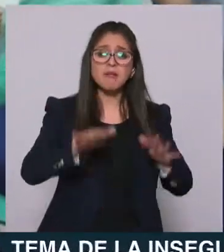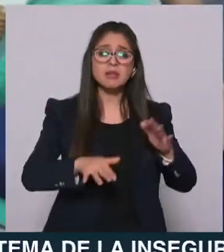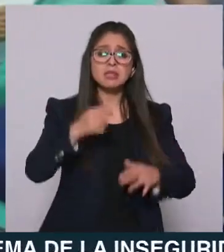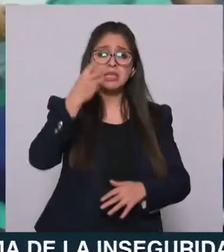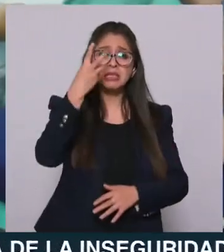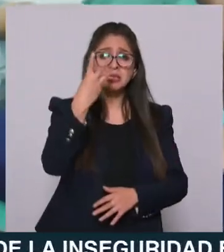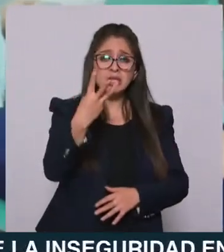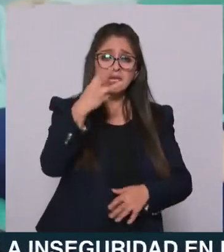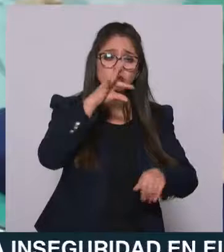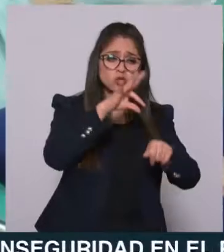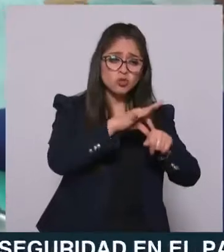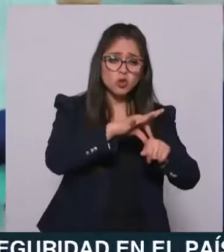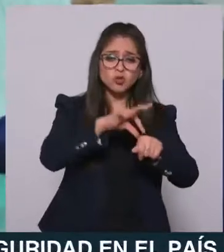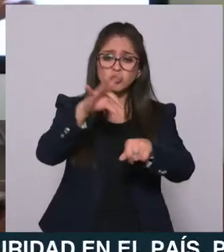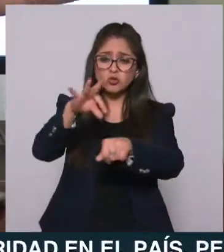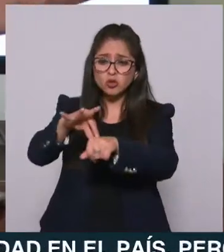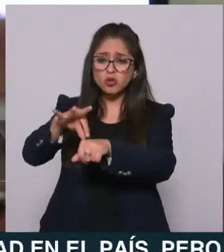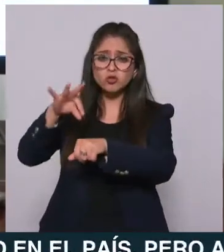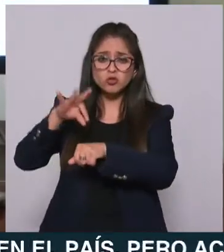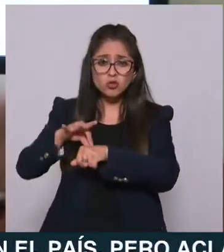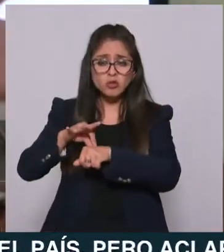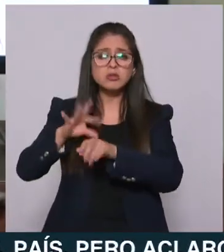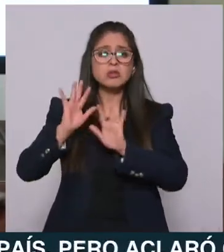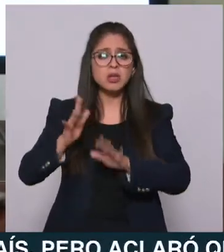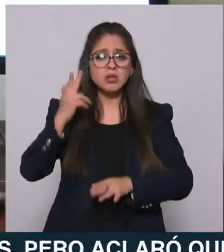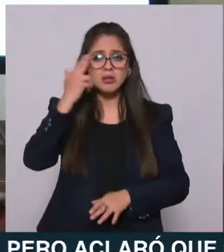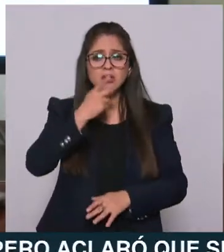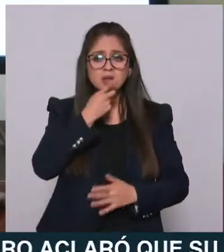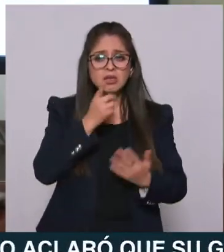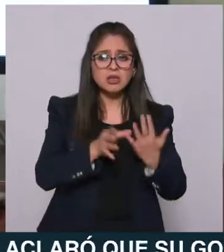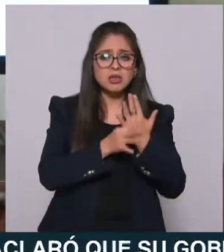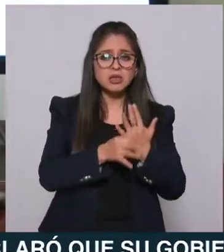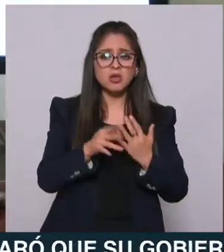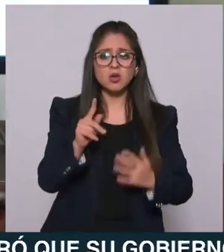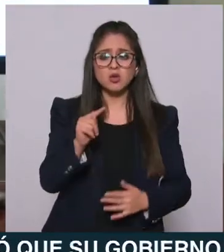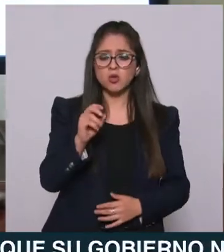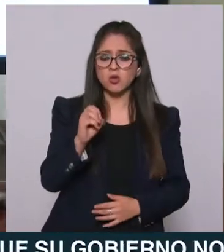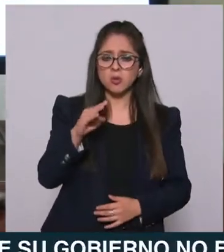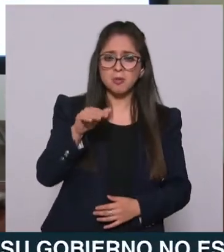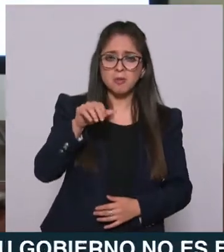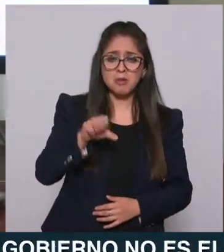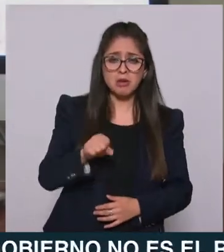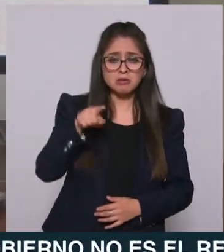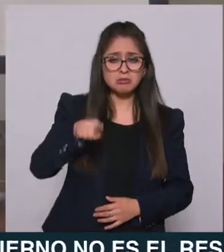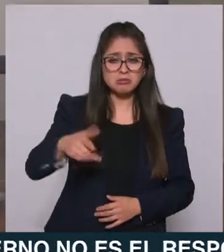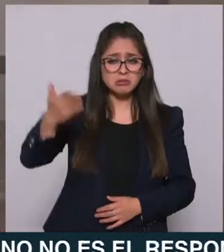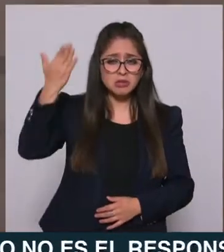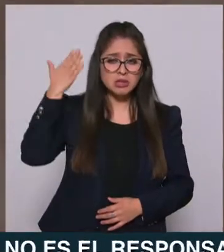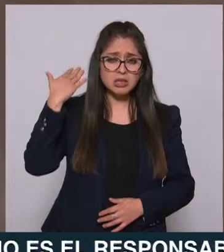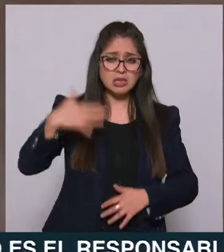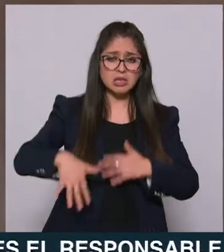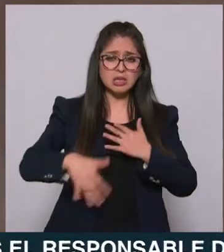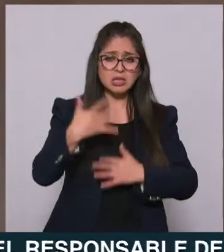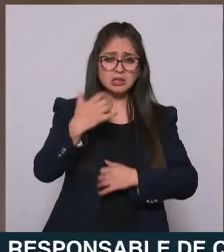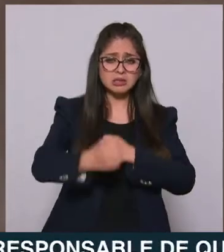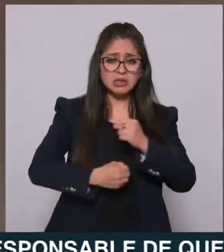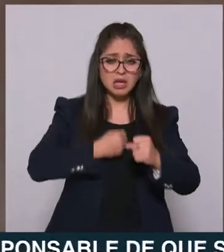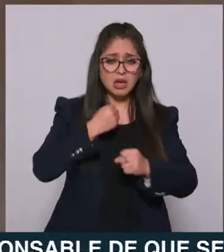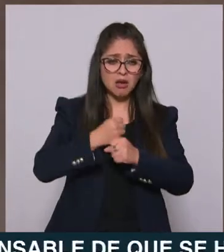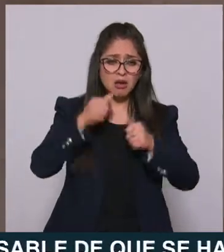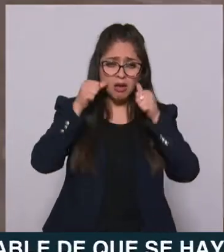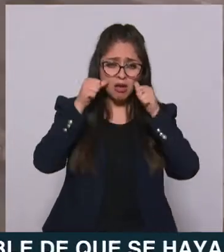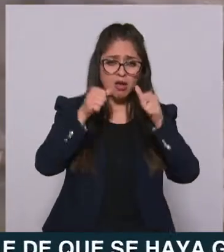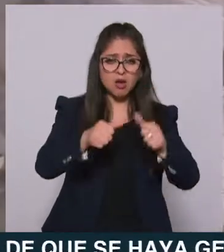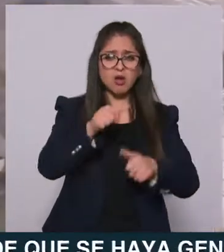médicos antes de ser diagnosticado, asegura el doctor Tomás Pulido Zamudio, médico que lleva desde hace 15 años el caso particular de